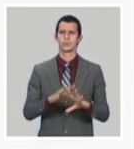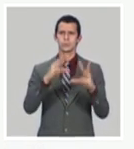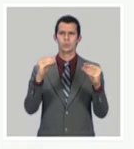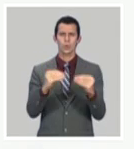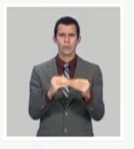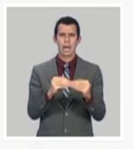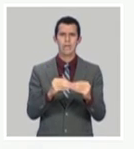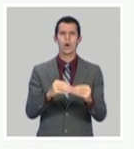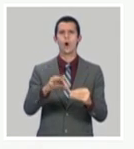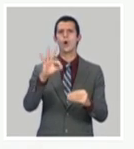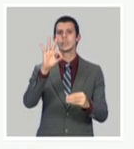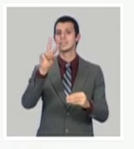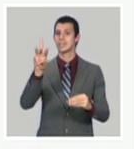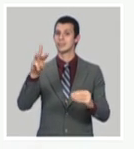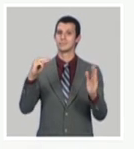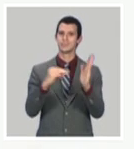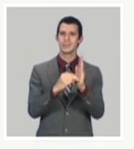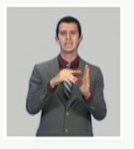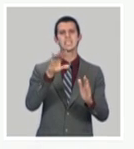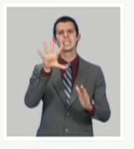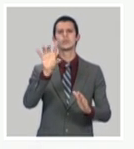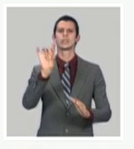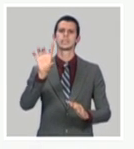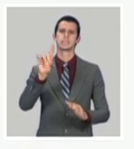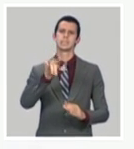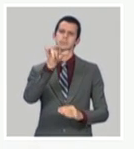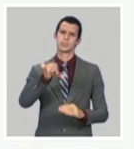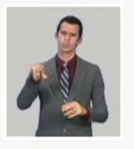83.515 casos, la tasa de incidencia